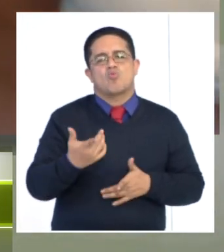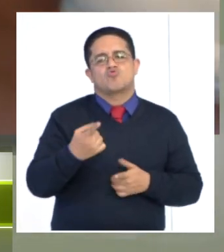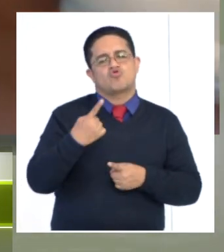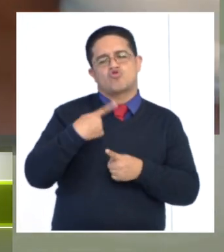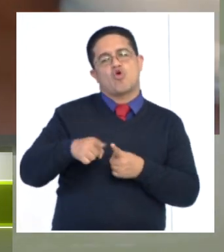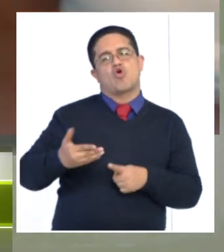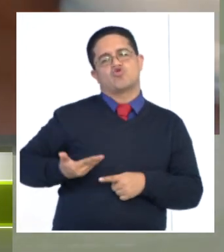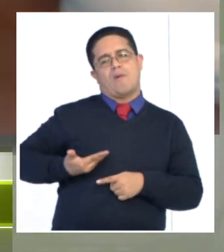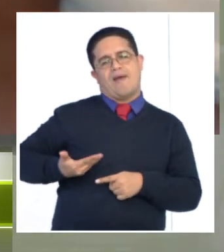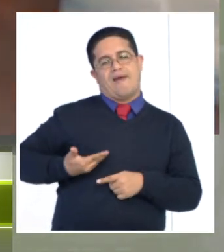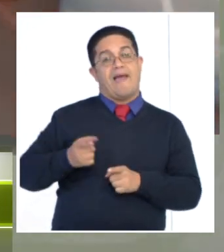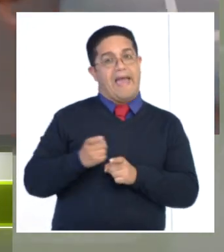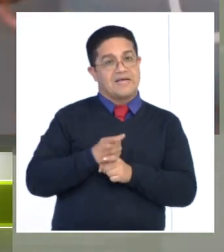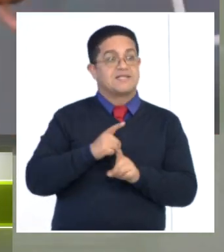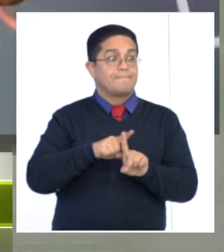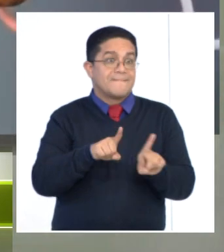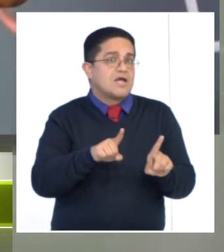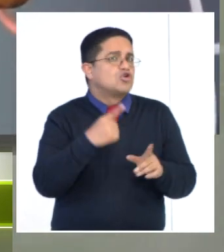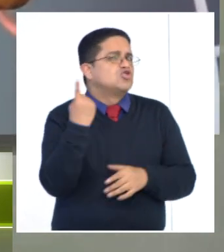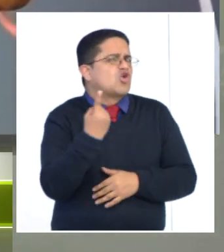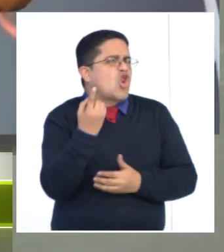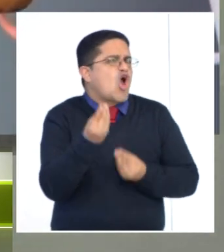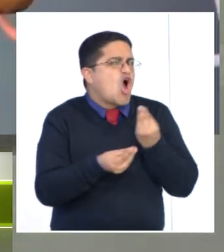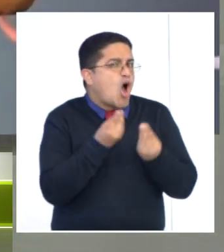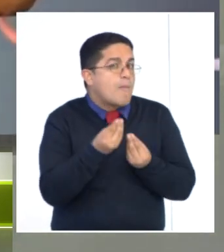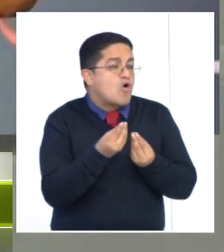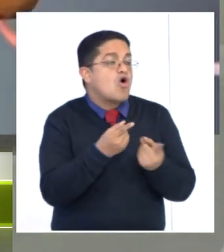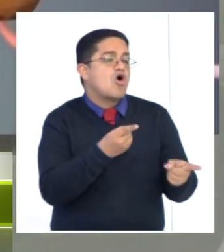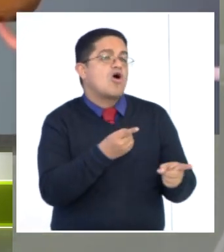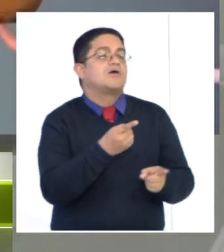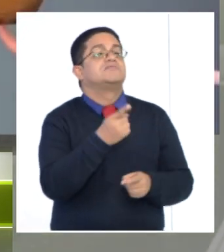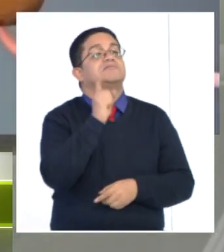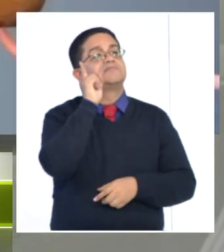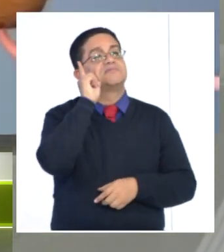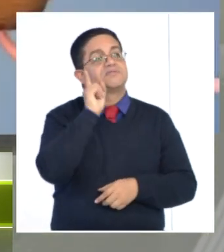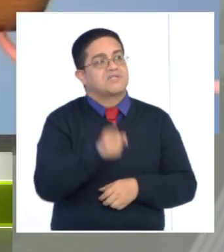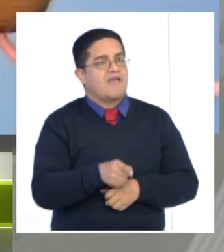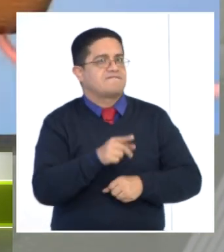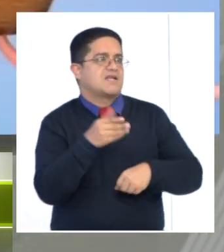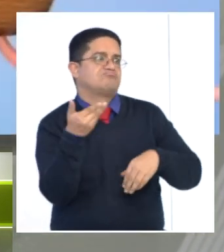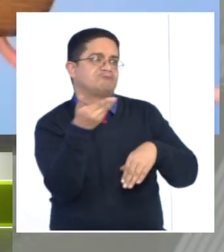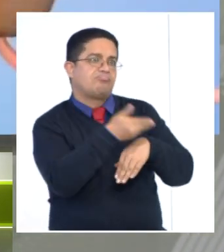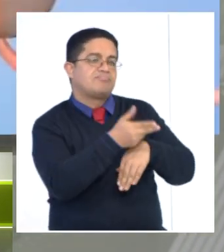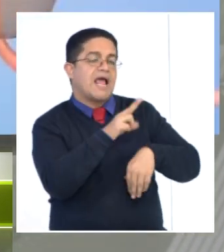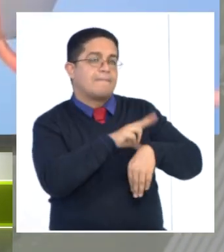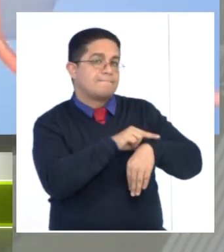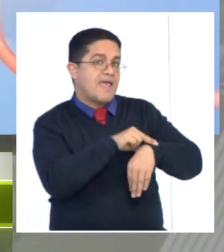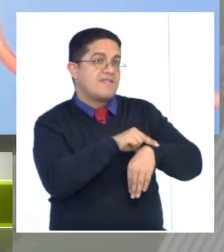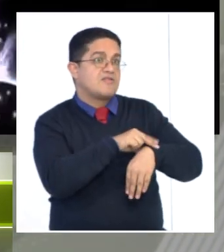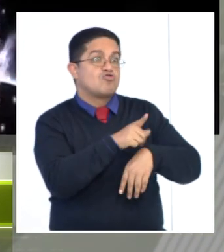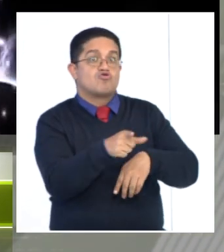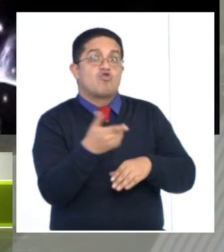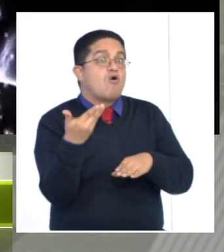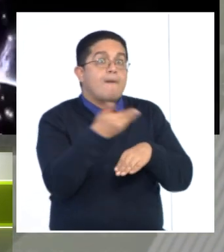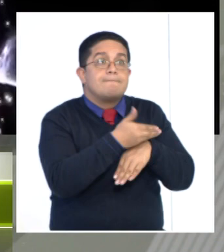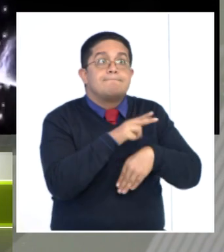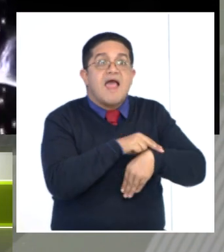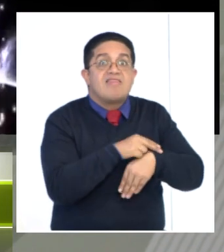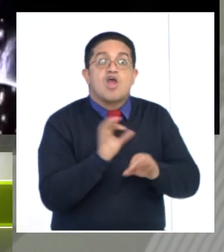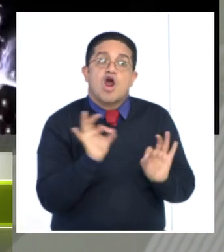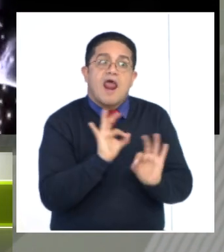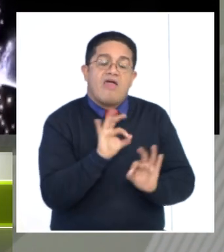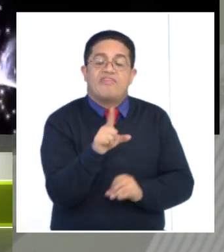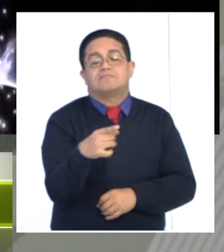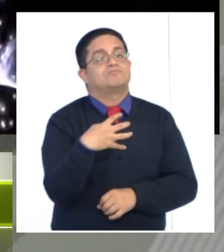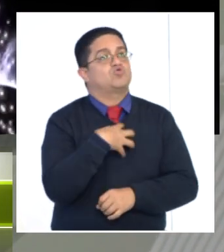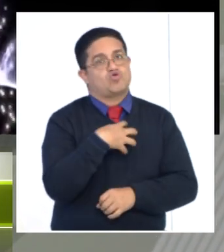se logra si el paciente fue regularmente al médico, porque si no va nunca al médico, no lo vamos a diagnosticar en esta etapa tan temprana con este